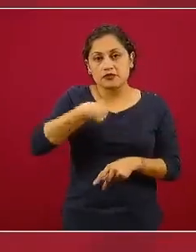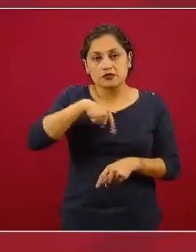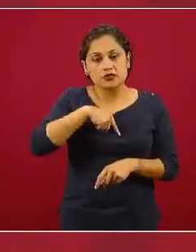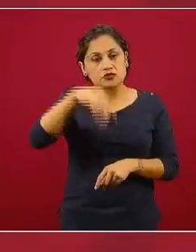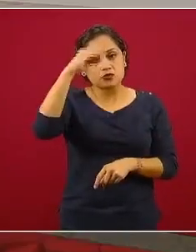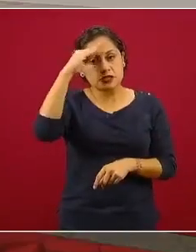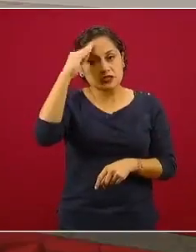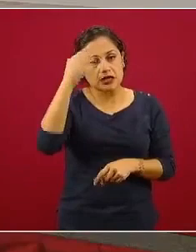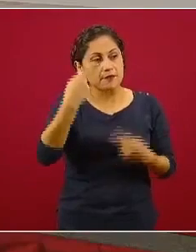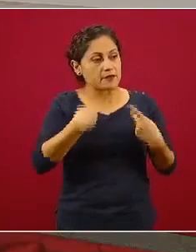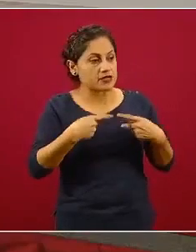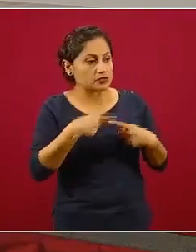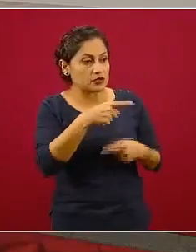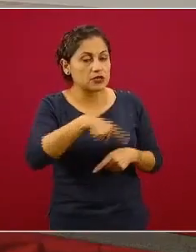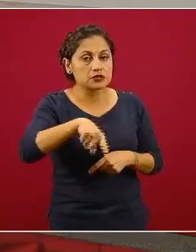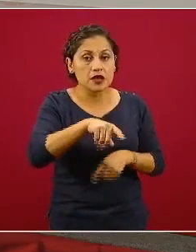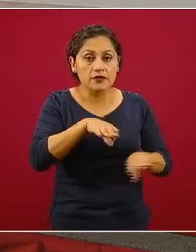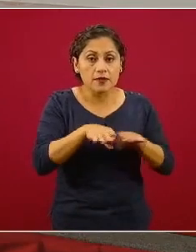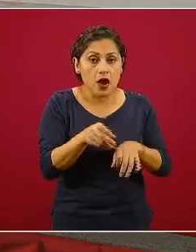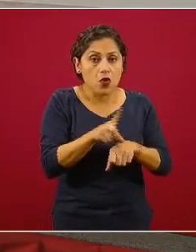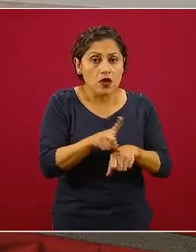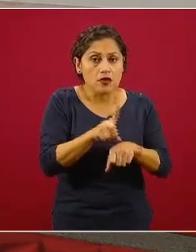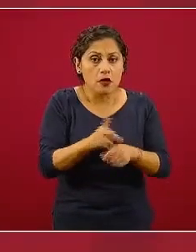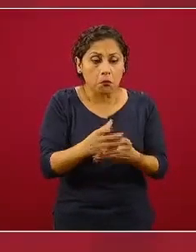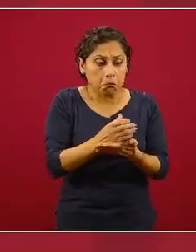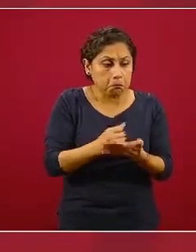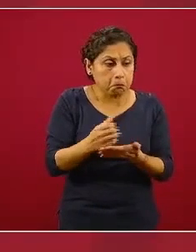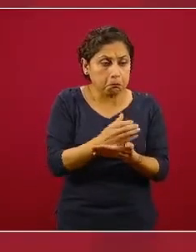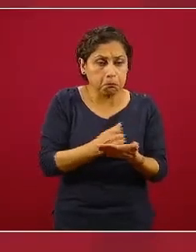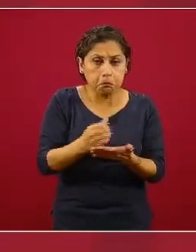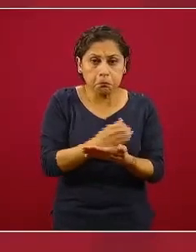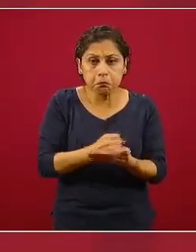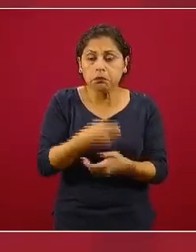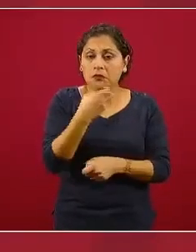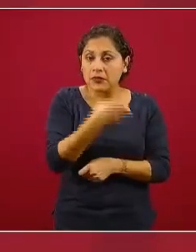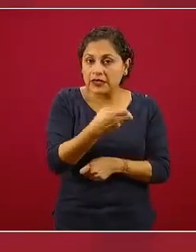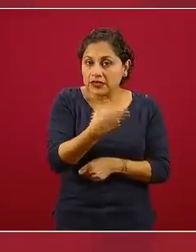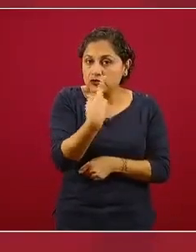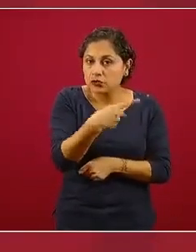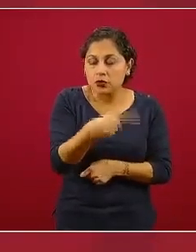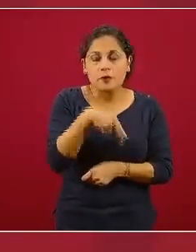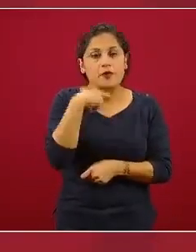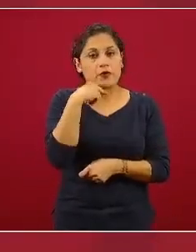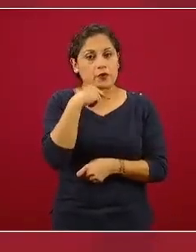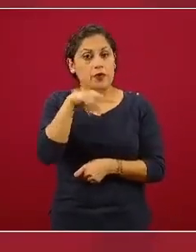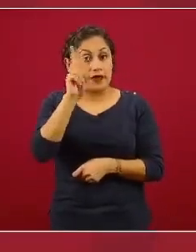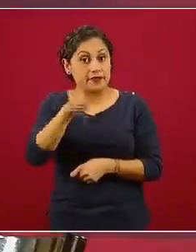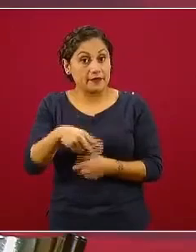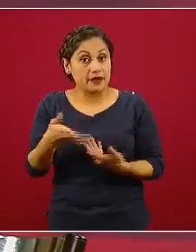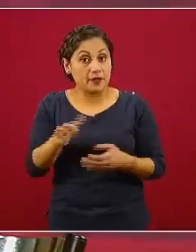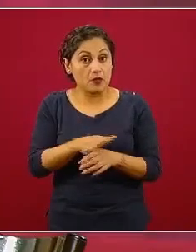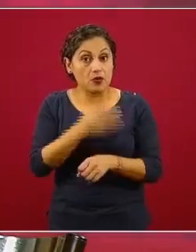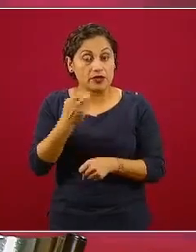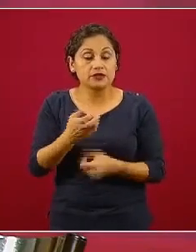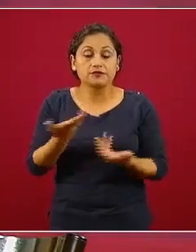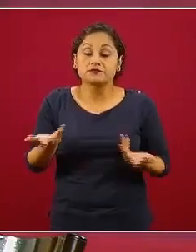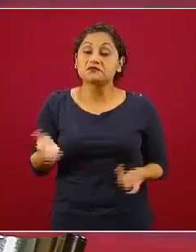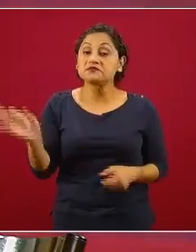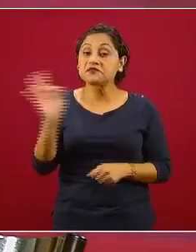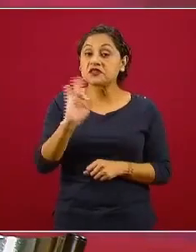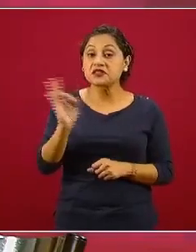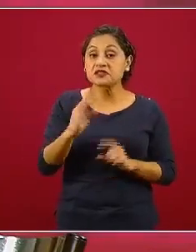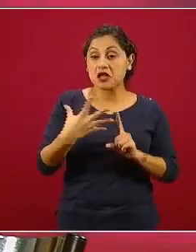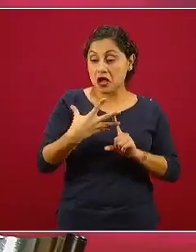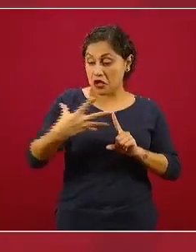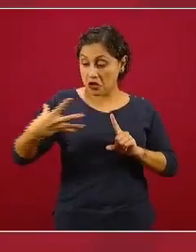las personas que viven al día. Y hay que encontrar el balance apropiado de esto. Si solo existiera la epidemia de